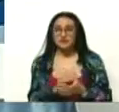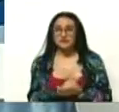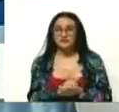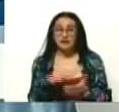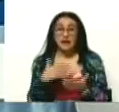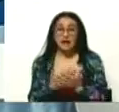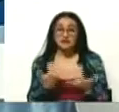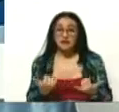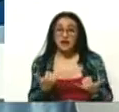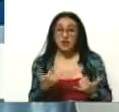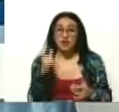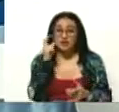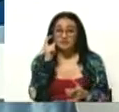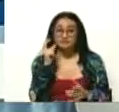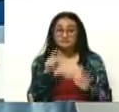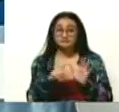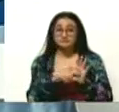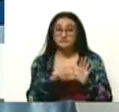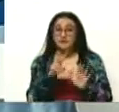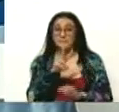esta fecha hemos presentado